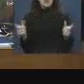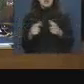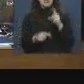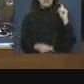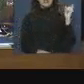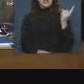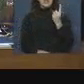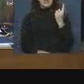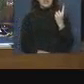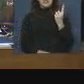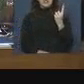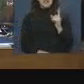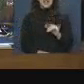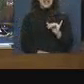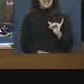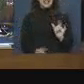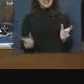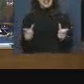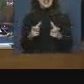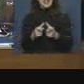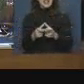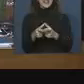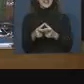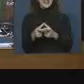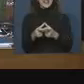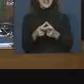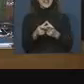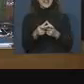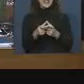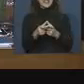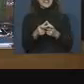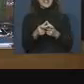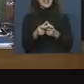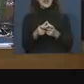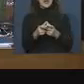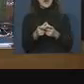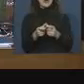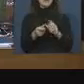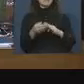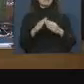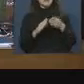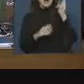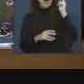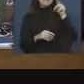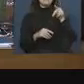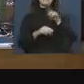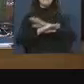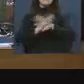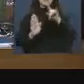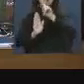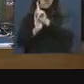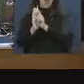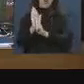nacional y los consejos de pueblos indígena damos término a la orden del